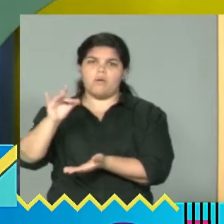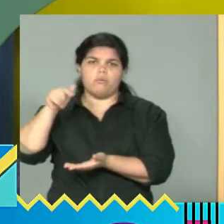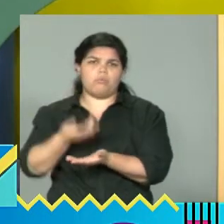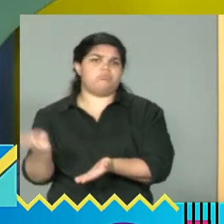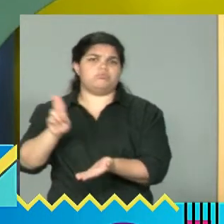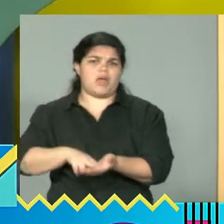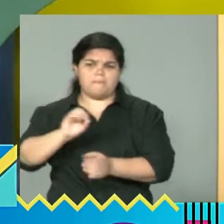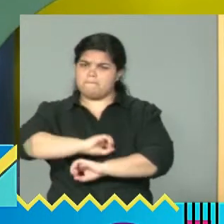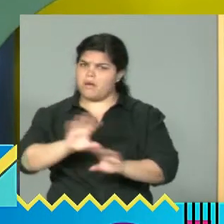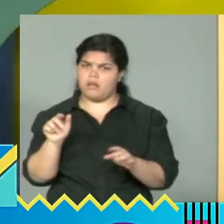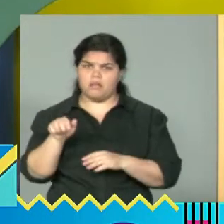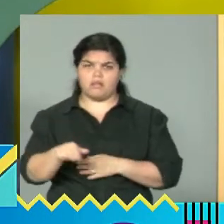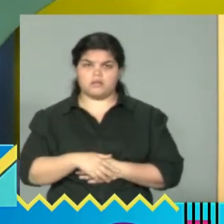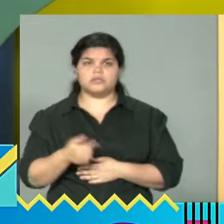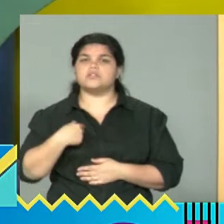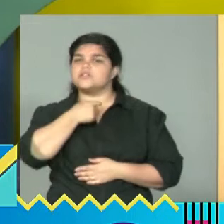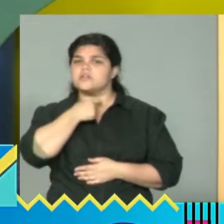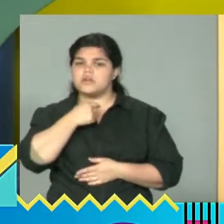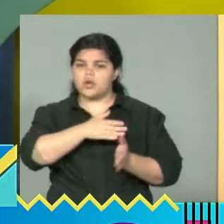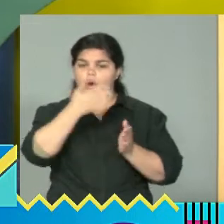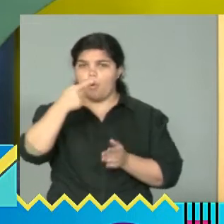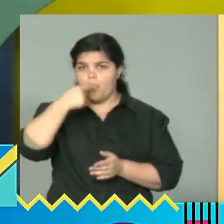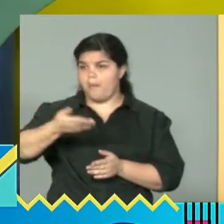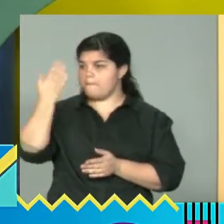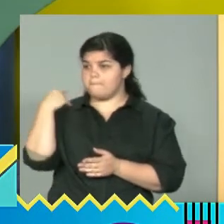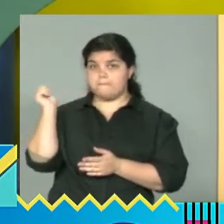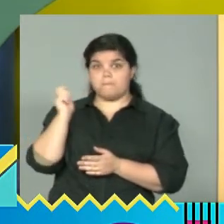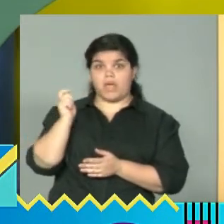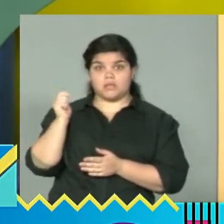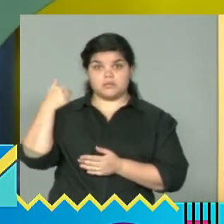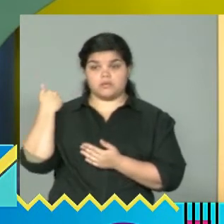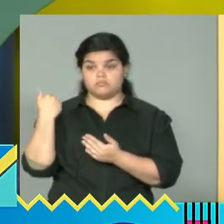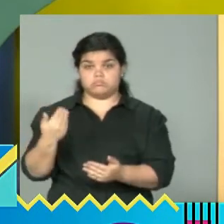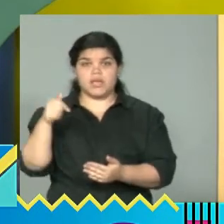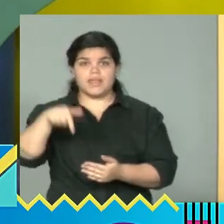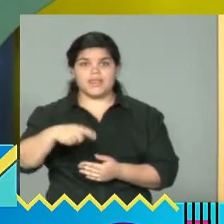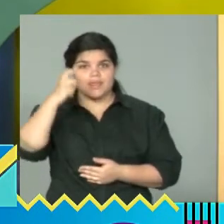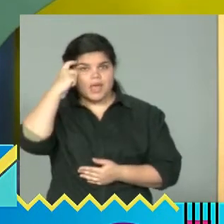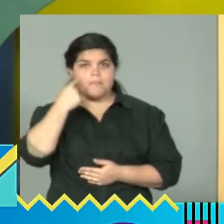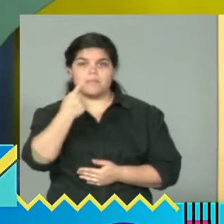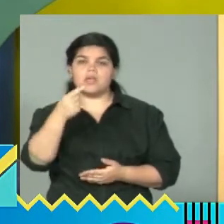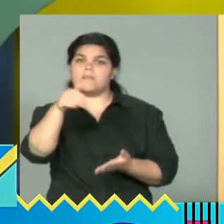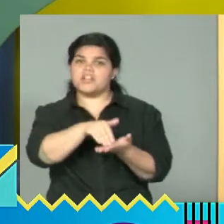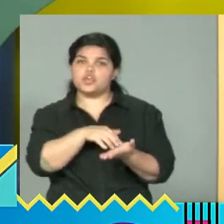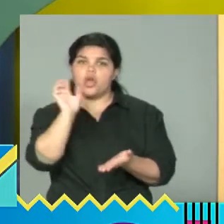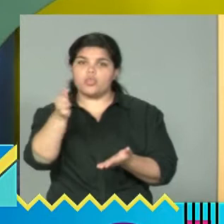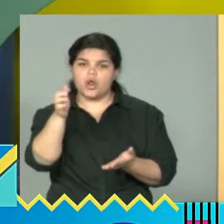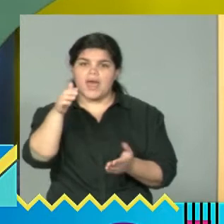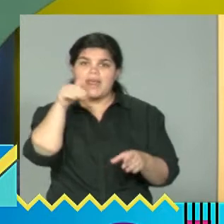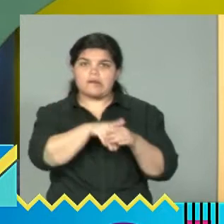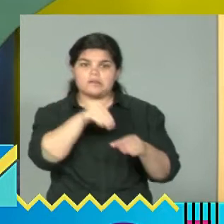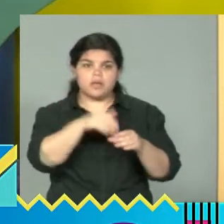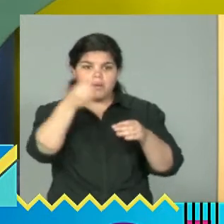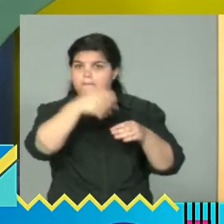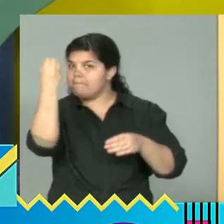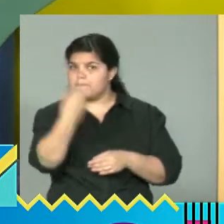que ha pasado en este último mes, y que es la pérdida de 10.000 millones de dólares de reservas. Digo que tomando en cuenta la